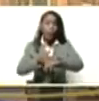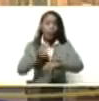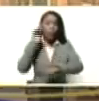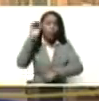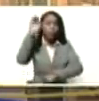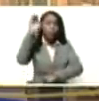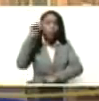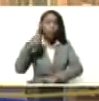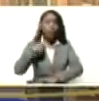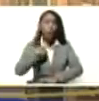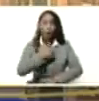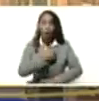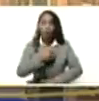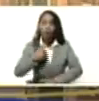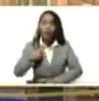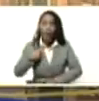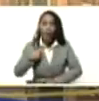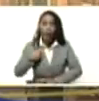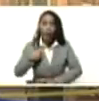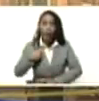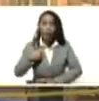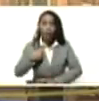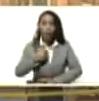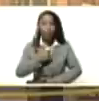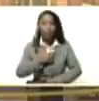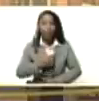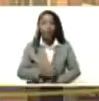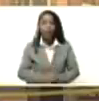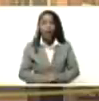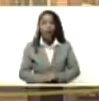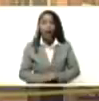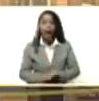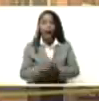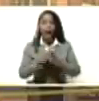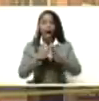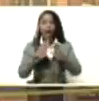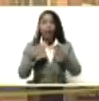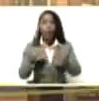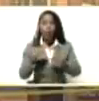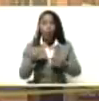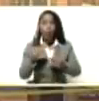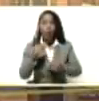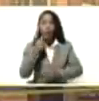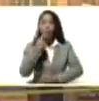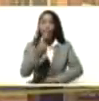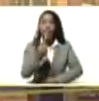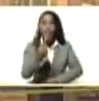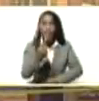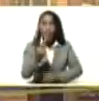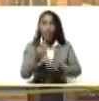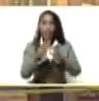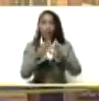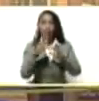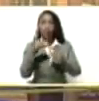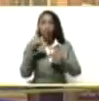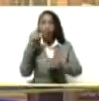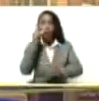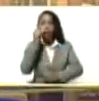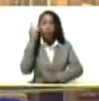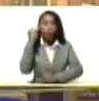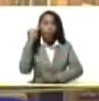aquí compañero ángel marcano gobernador de bolívar primitivo sedeño gobernador de portuguesa la